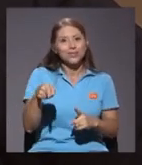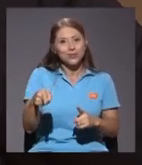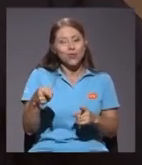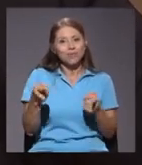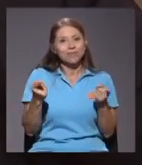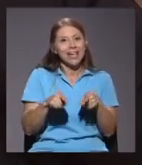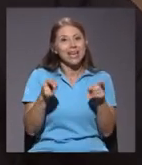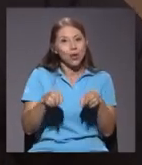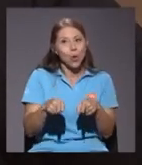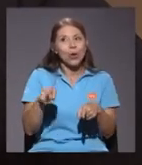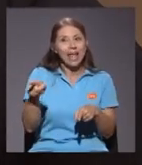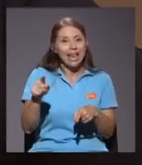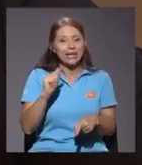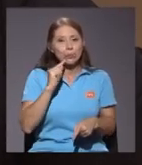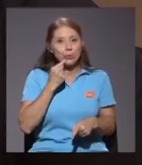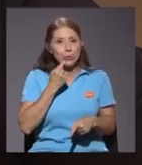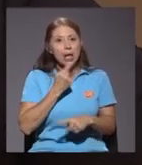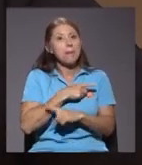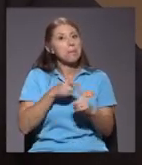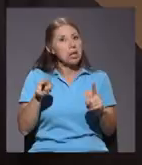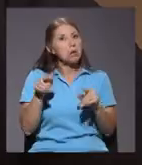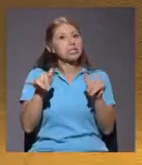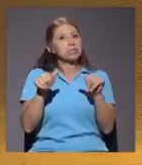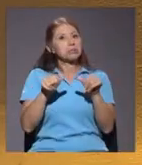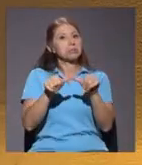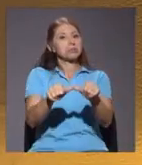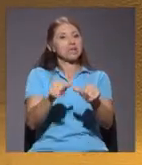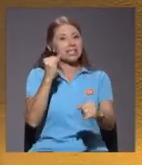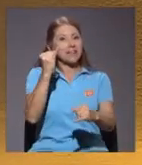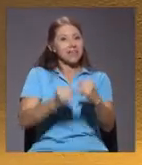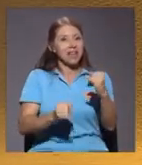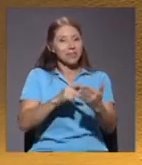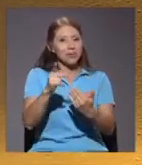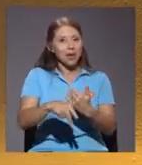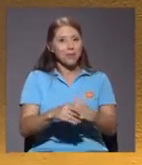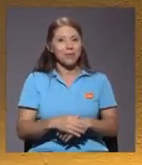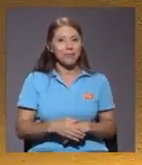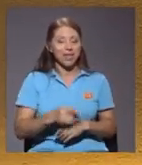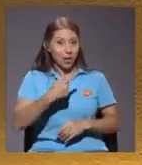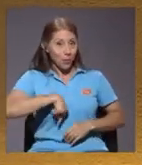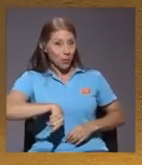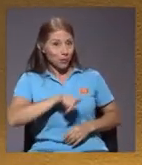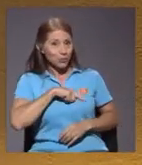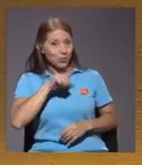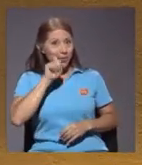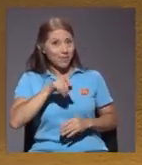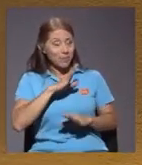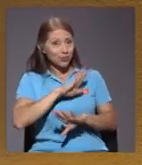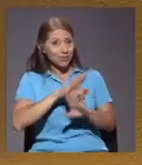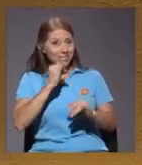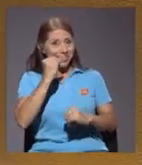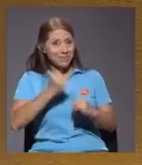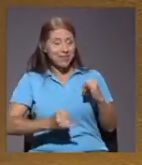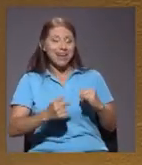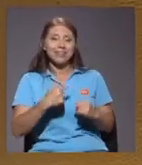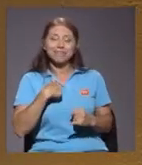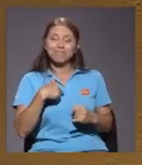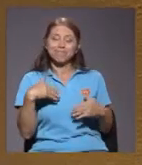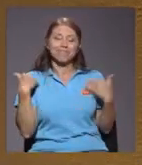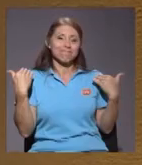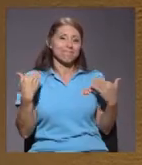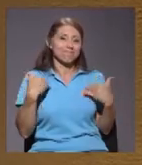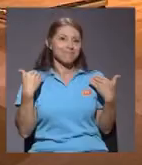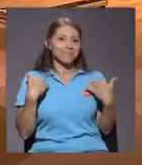generó que se fuera un poco serio pero sé que hasta el final del programa pues nosotros nos tenemos que ir y yo me voy encantado y